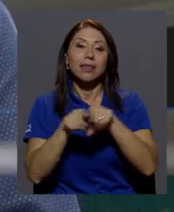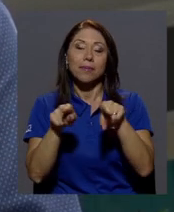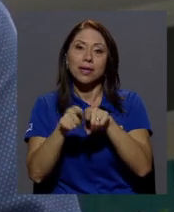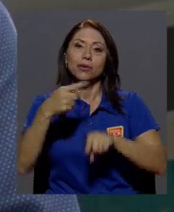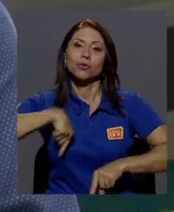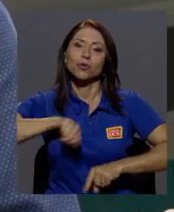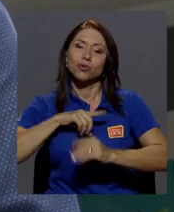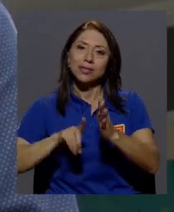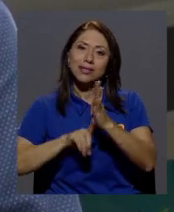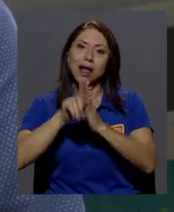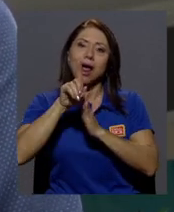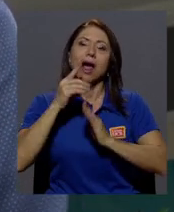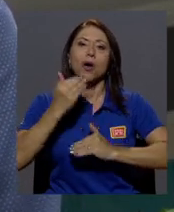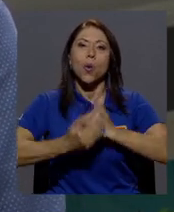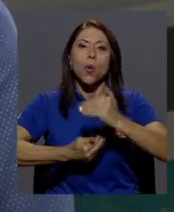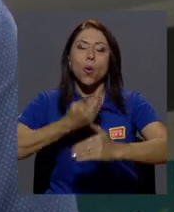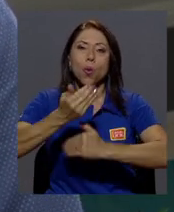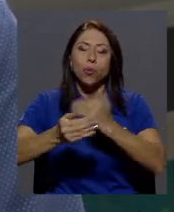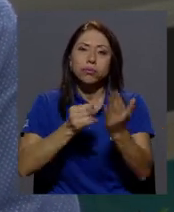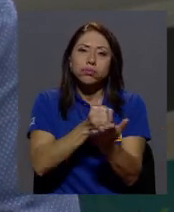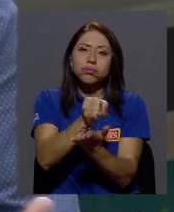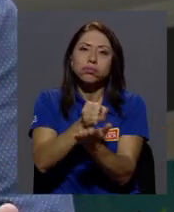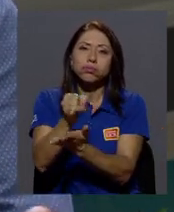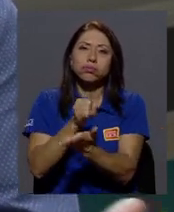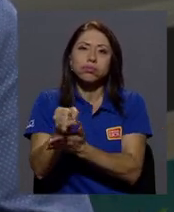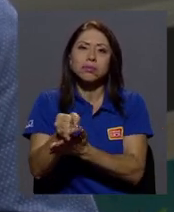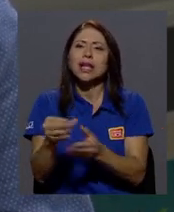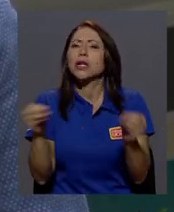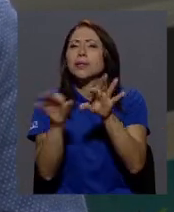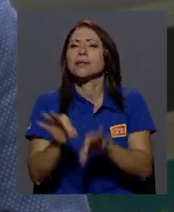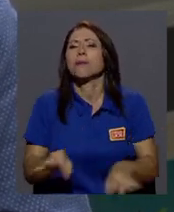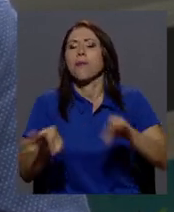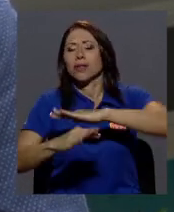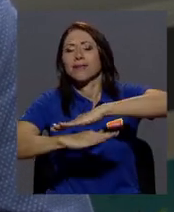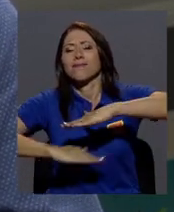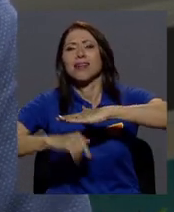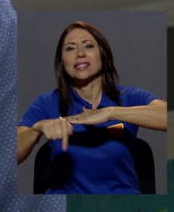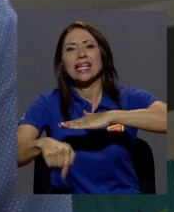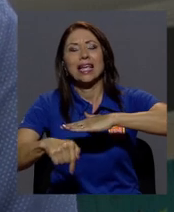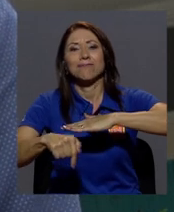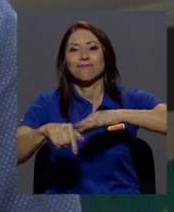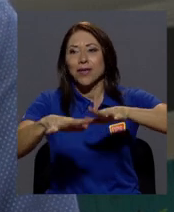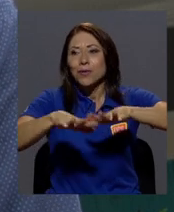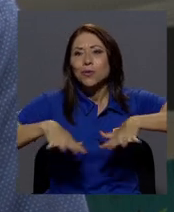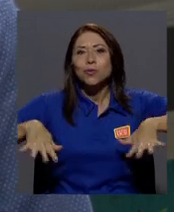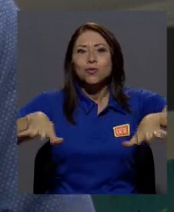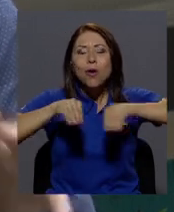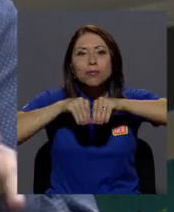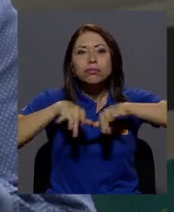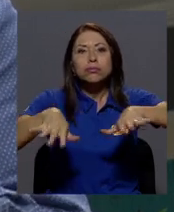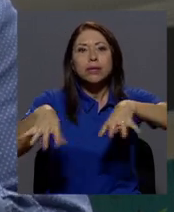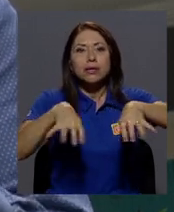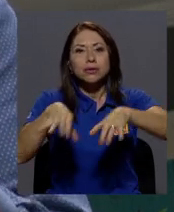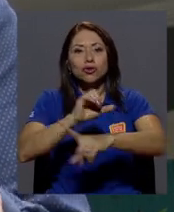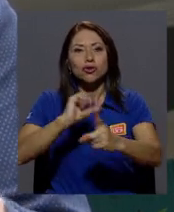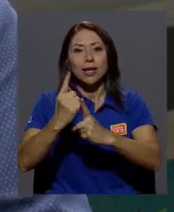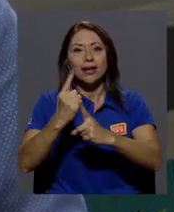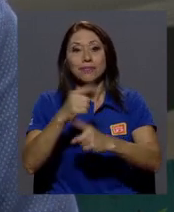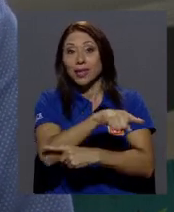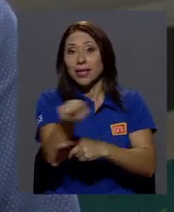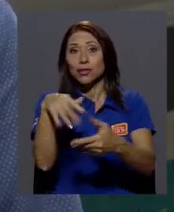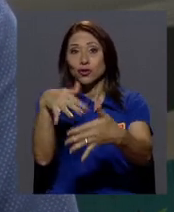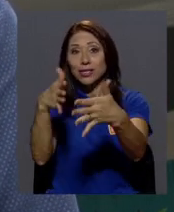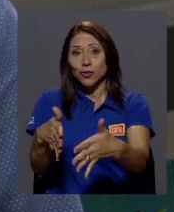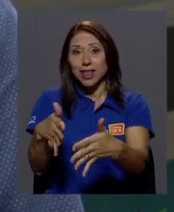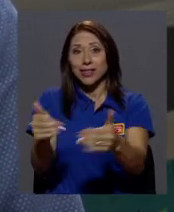también desarrollamos muchos procesos de investigación y nos lleva al pilar más importante, que es el de la acción social. En los estudiantes que tenemos trabajando en el